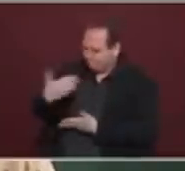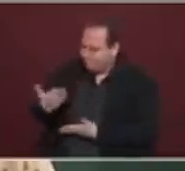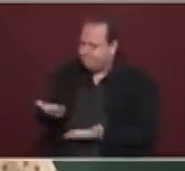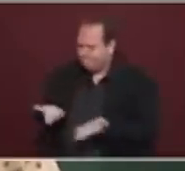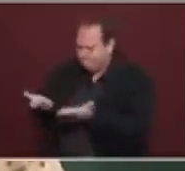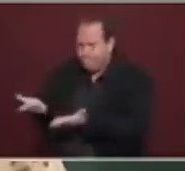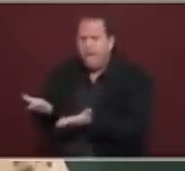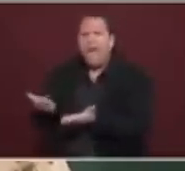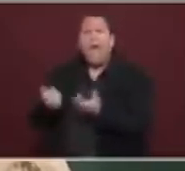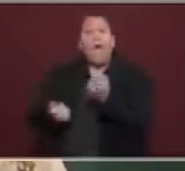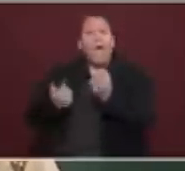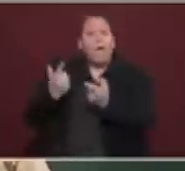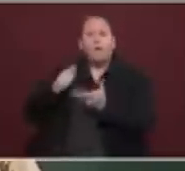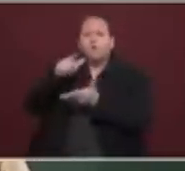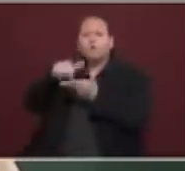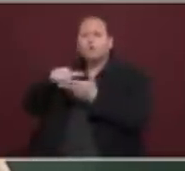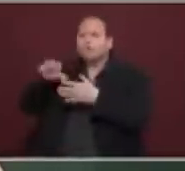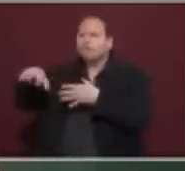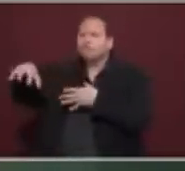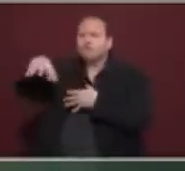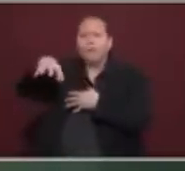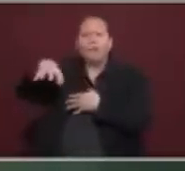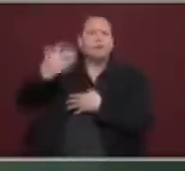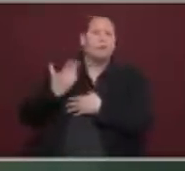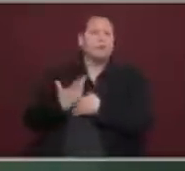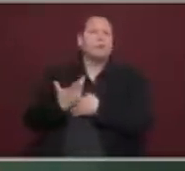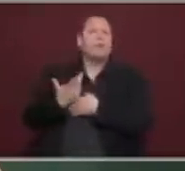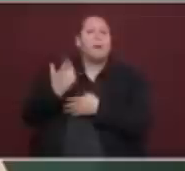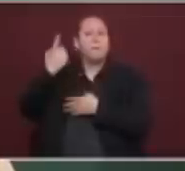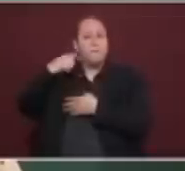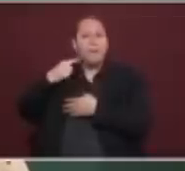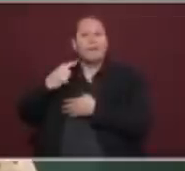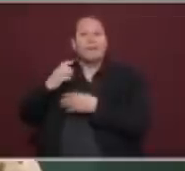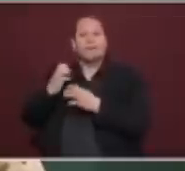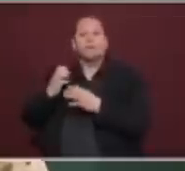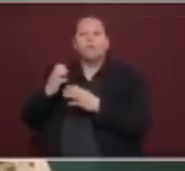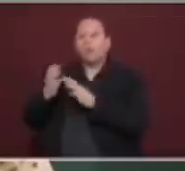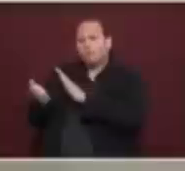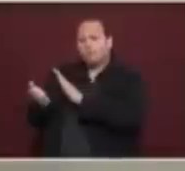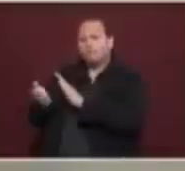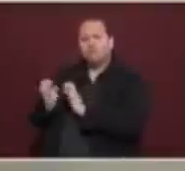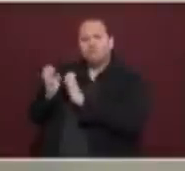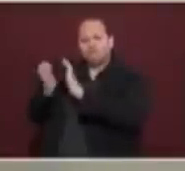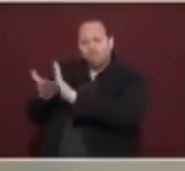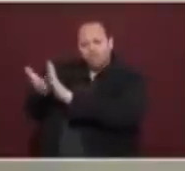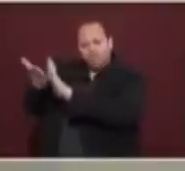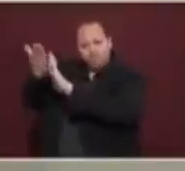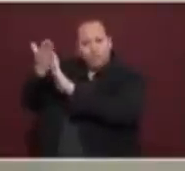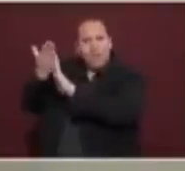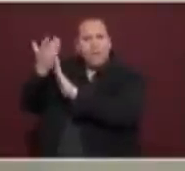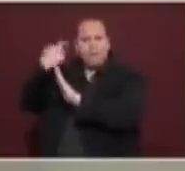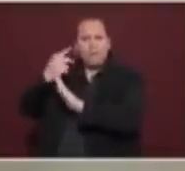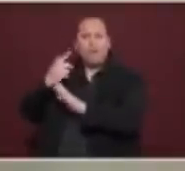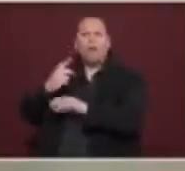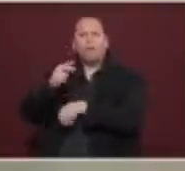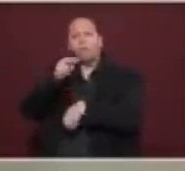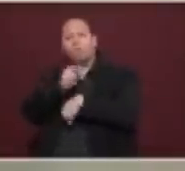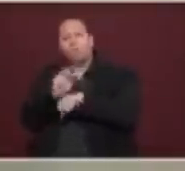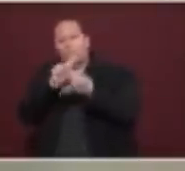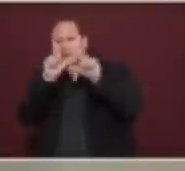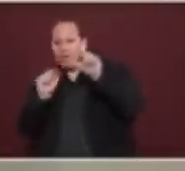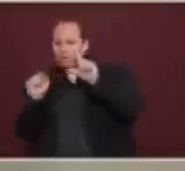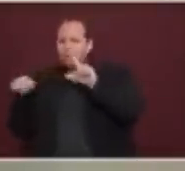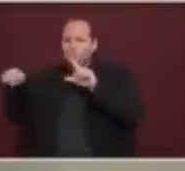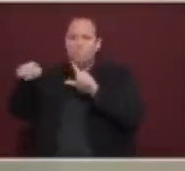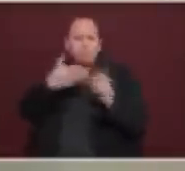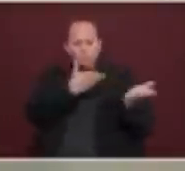terrenos donde serán construidas instalaciones de la guardia nacional y pues